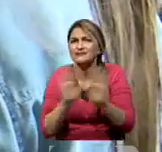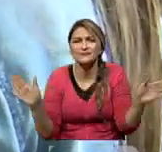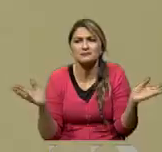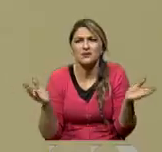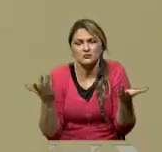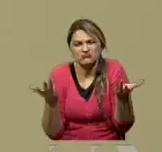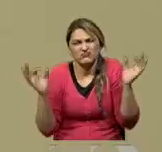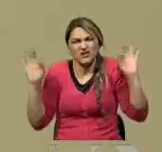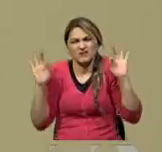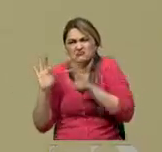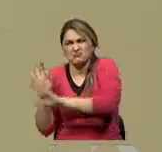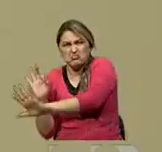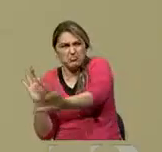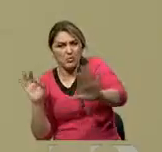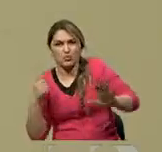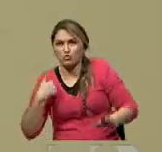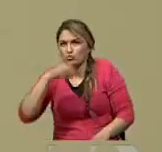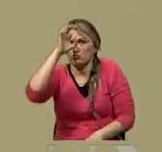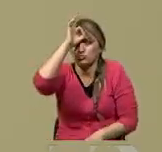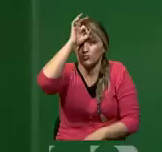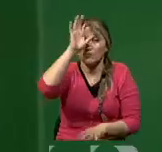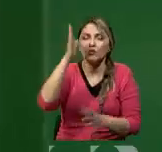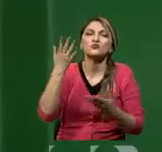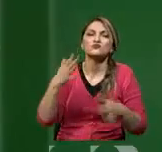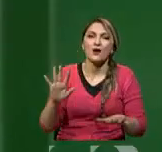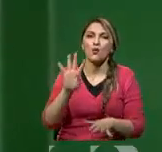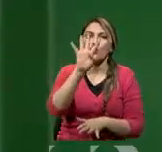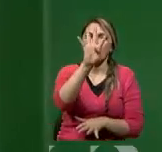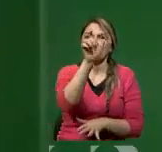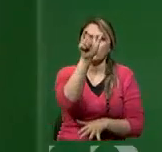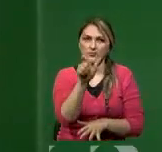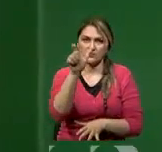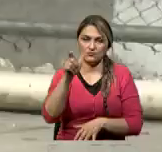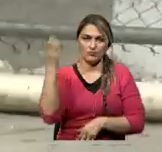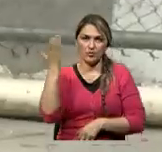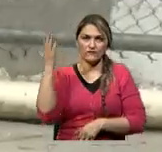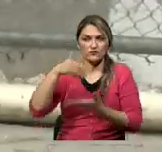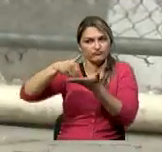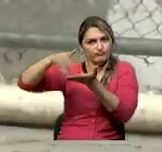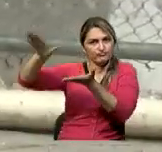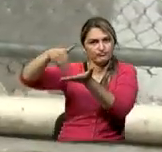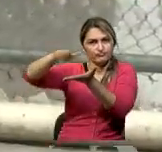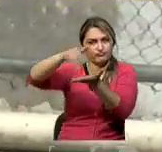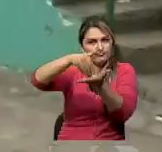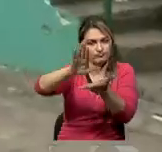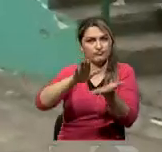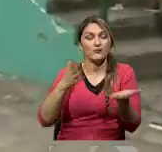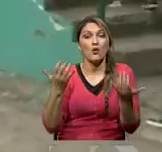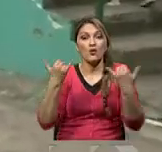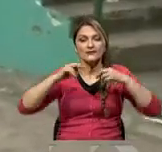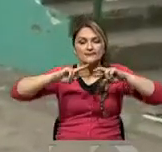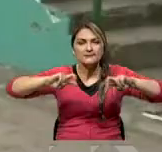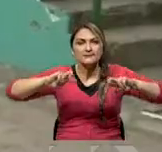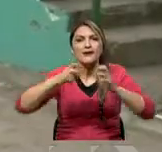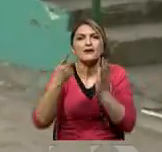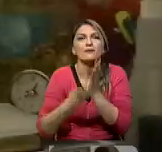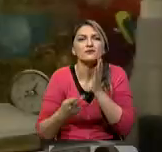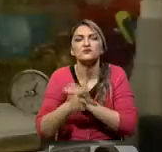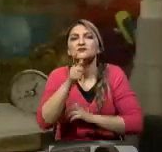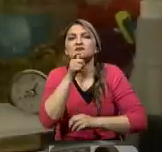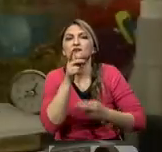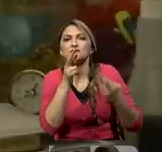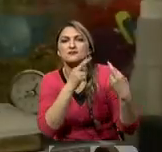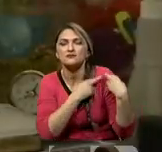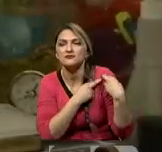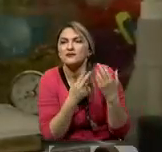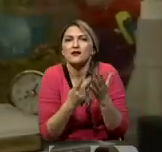4 funcionarios de la institución fueron separados del cargo mientras se realiza la investigación para determinar las causas y responsabilidades. Ya